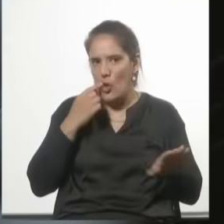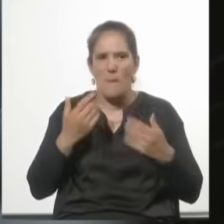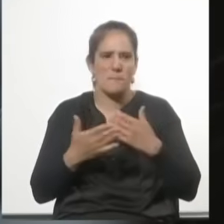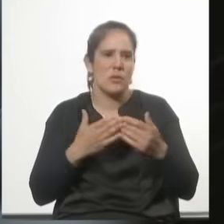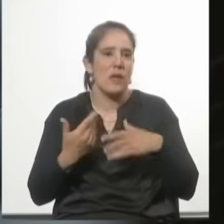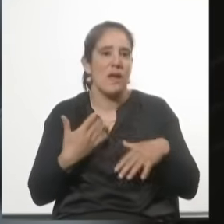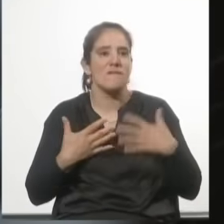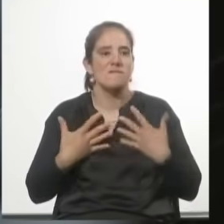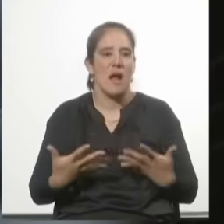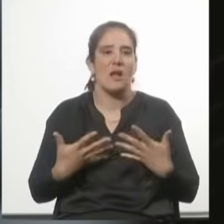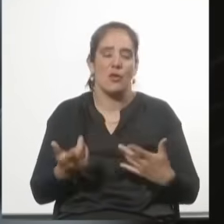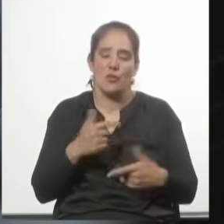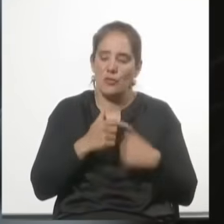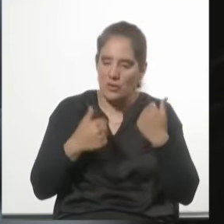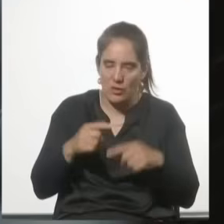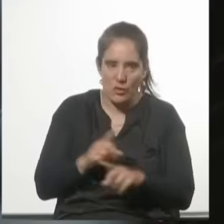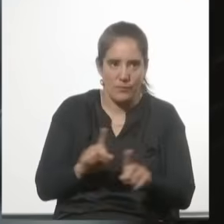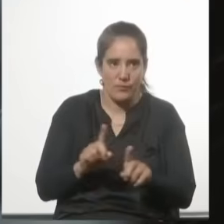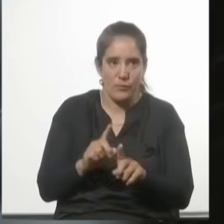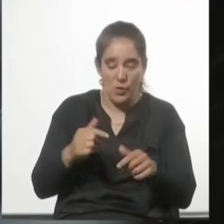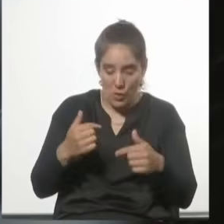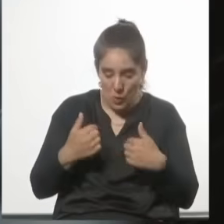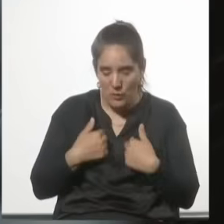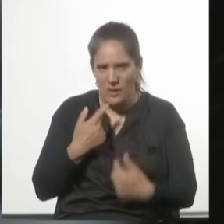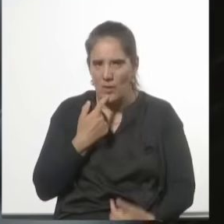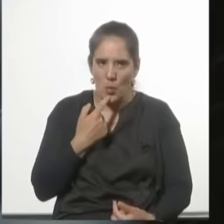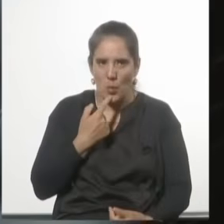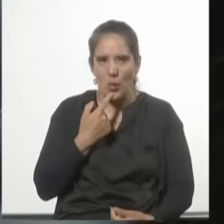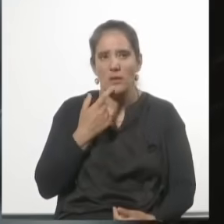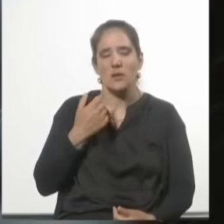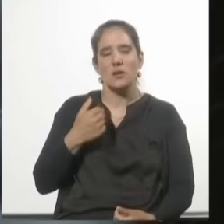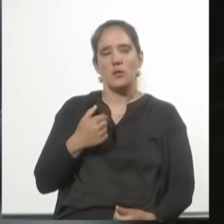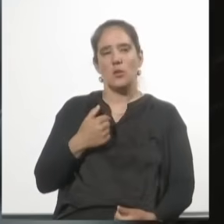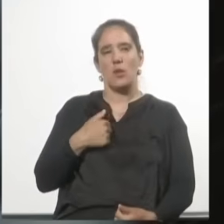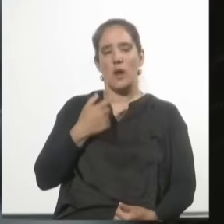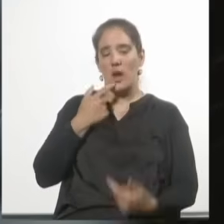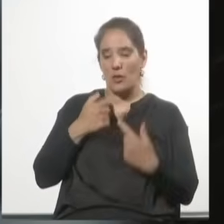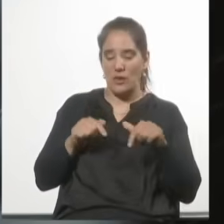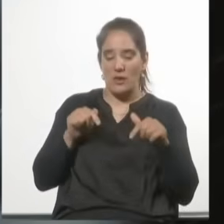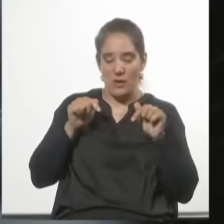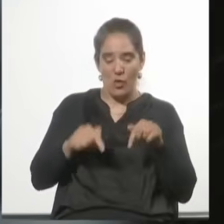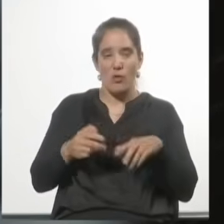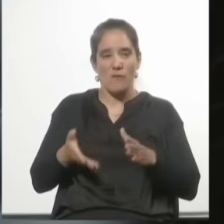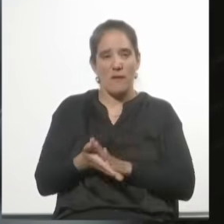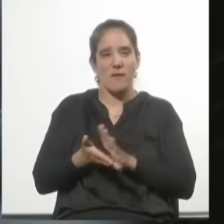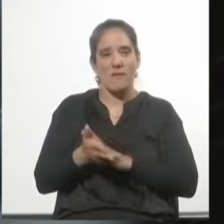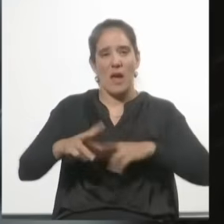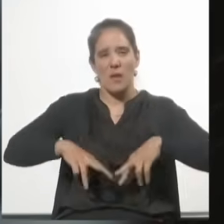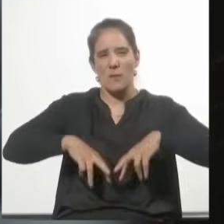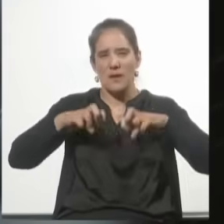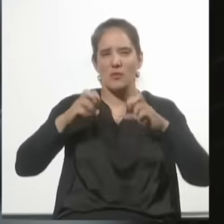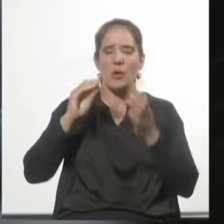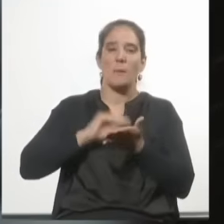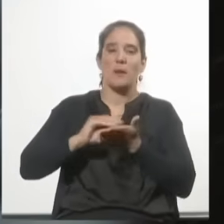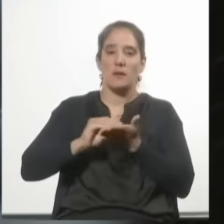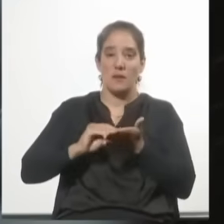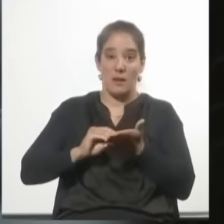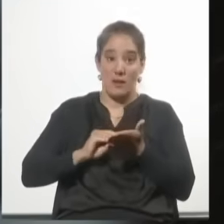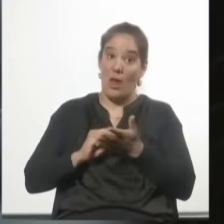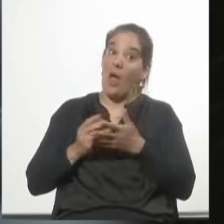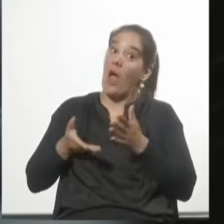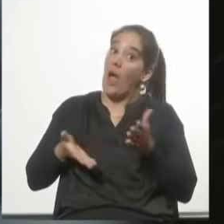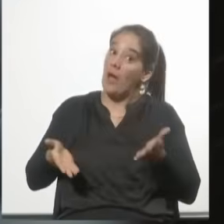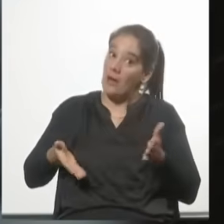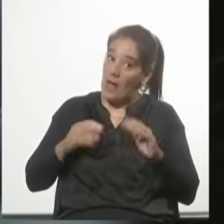valoración con el diario del lunes. Nuestros cuestionamientos, aspectos que están siendo objeto de una investigación administrativa aún